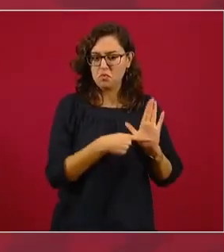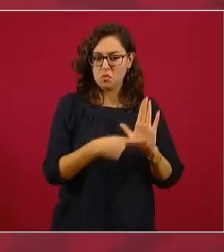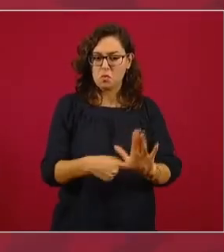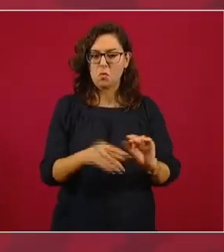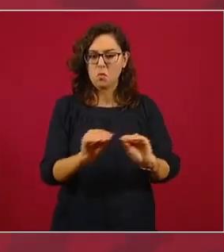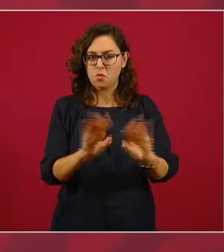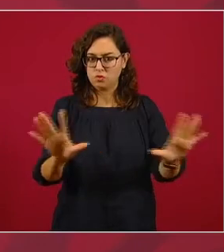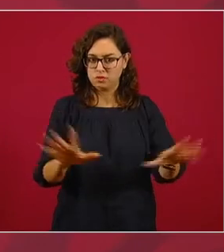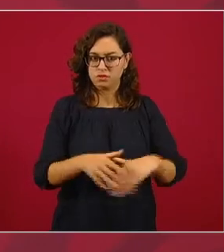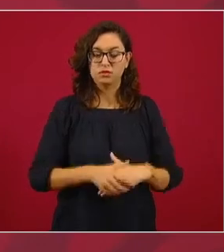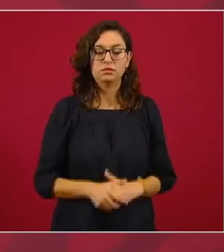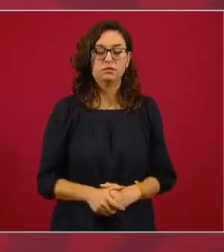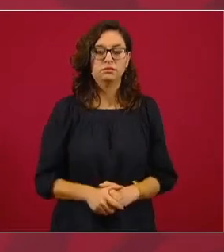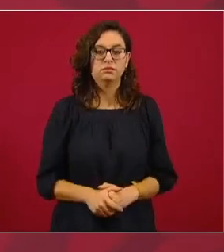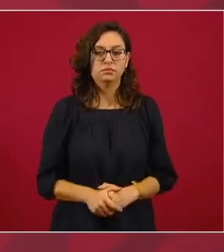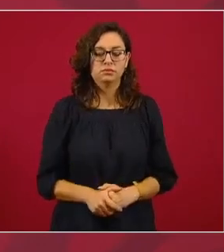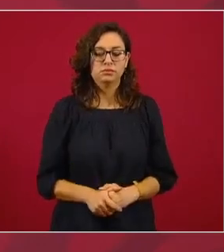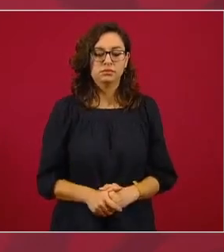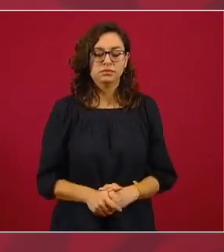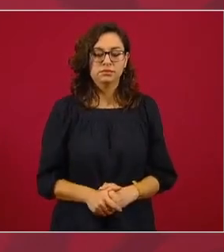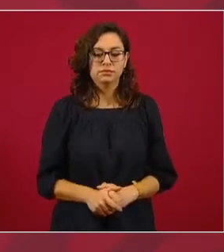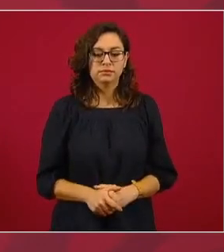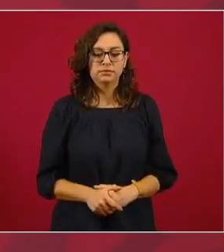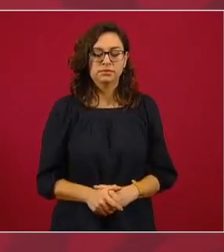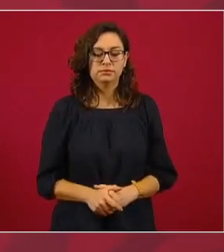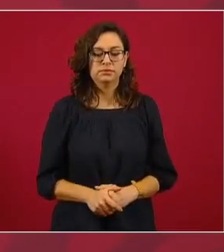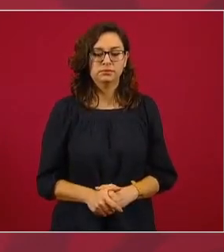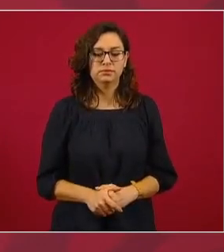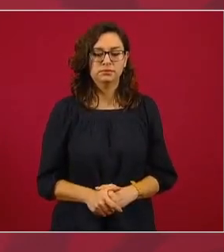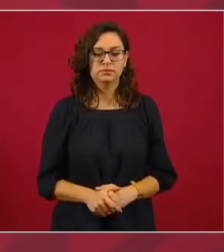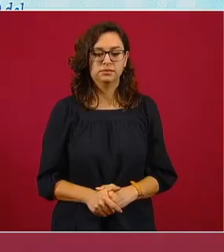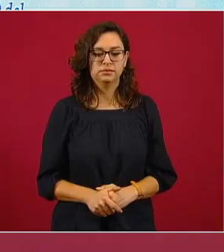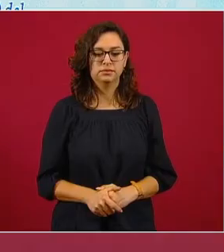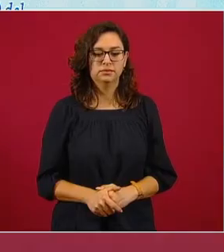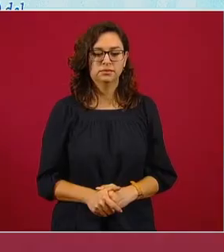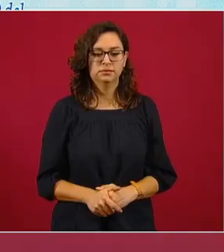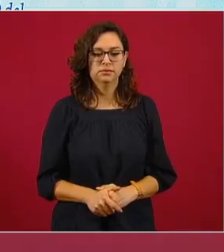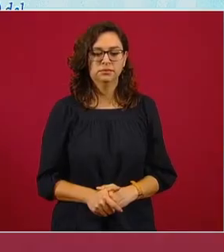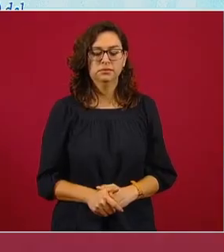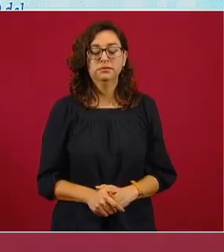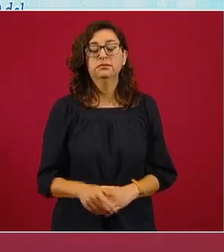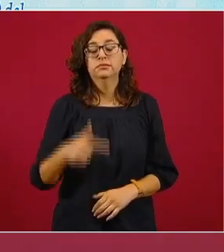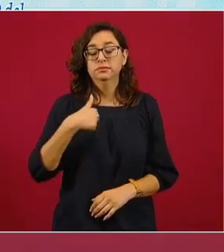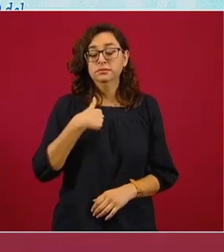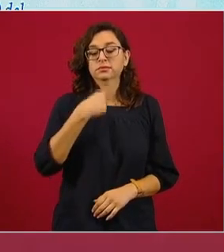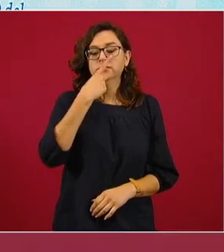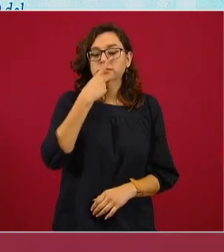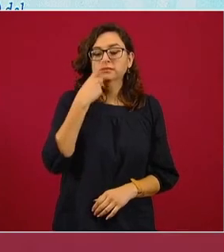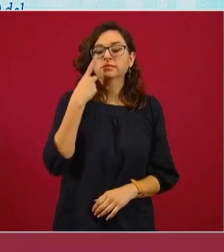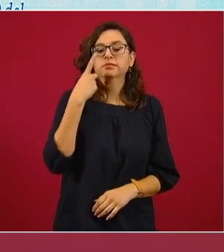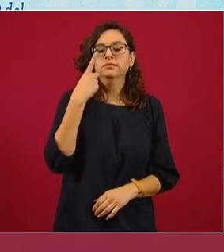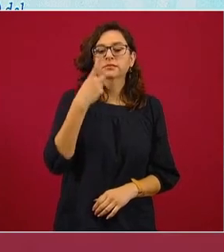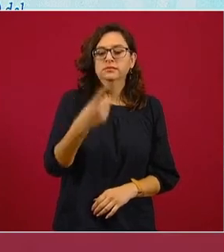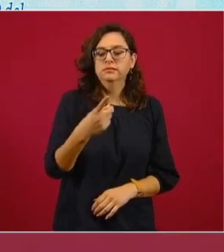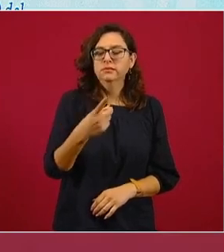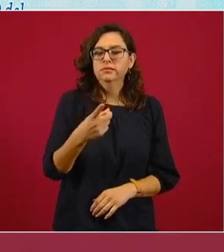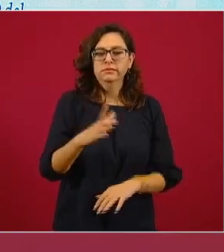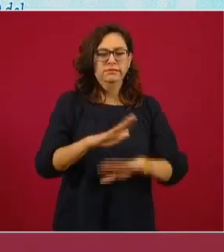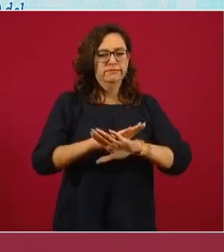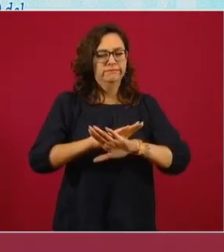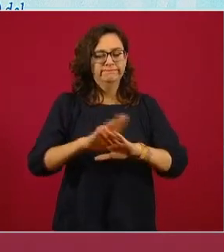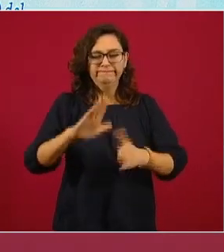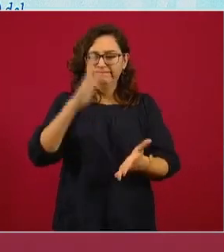Yo dije de que había que poner punto final, pero al mismo